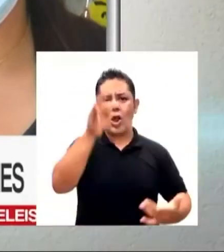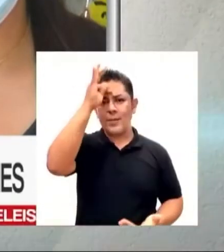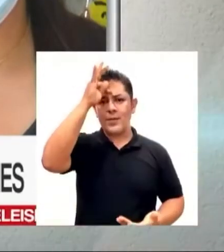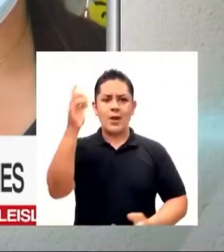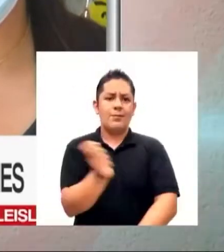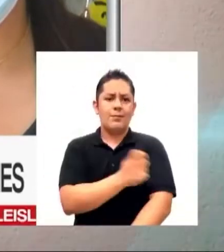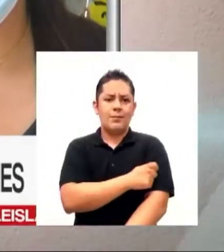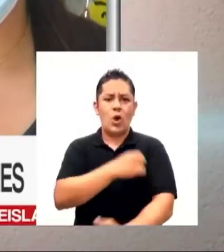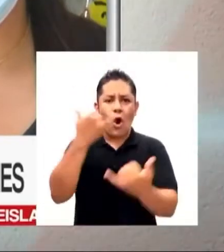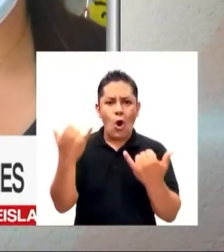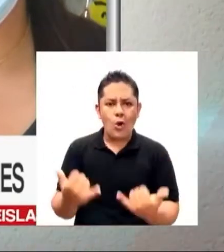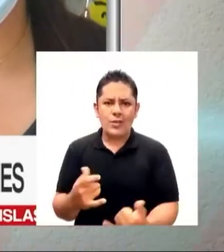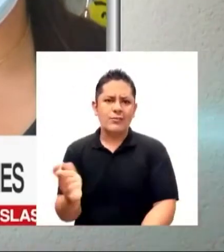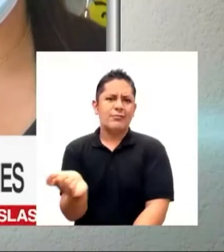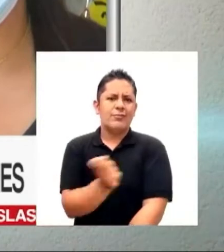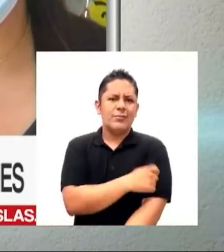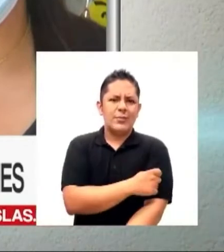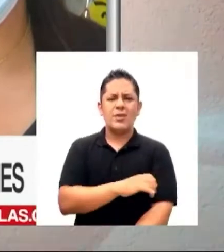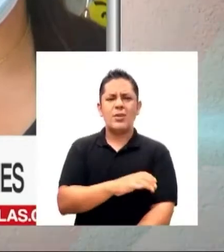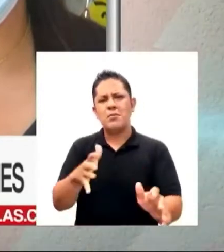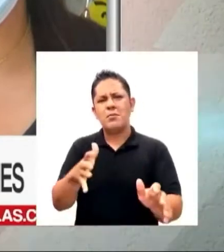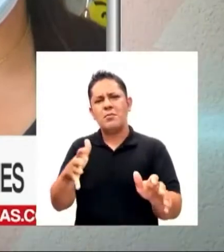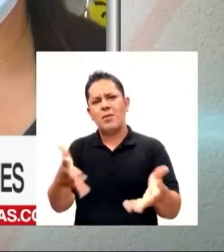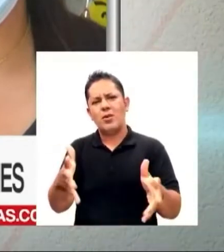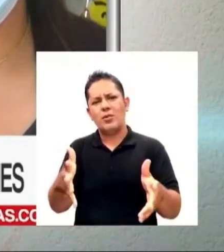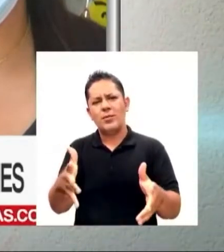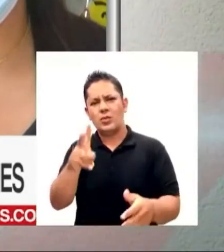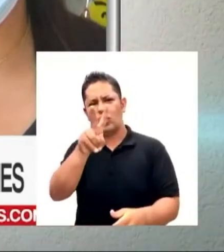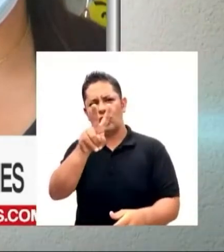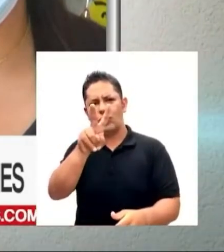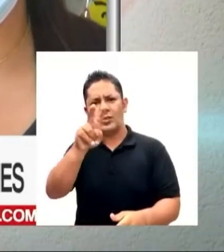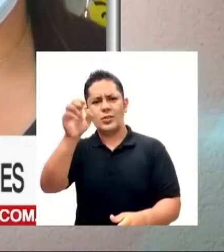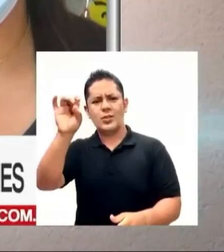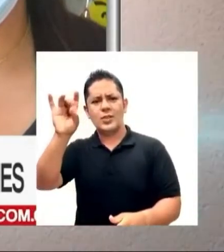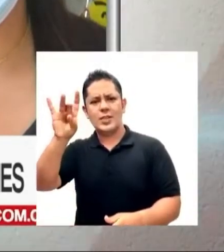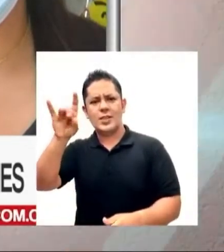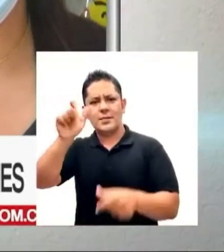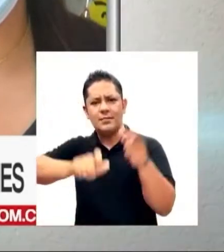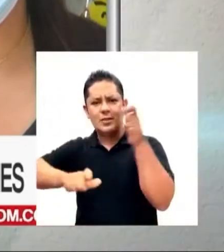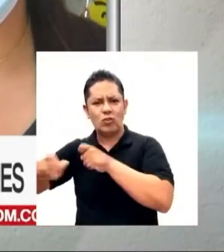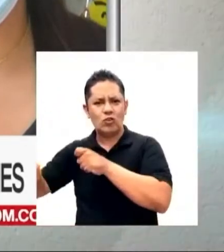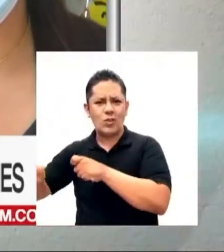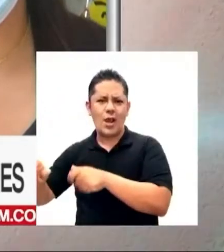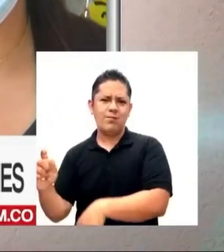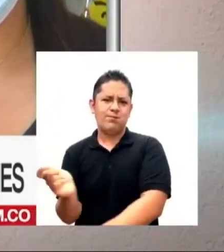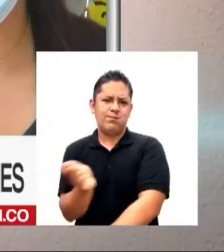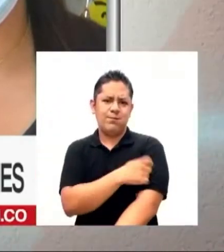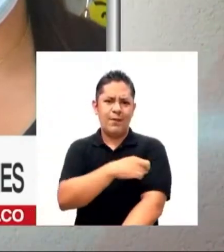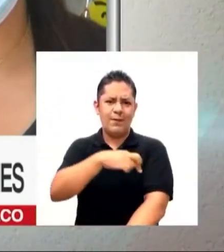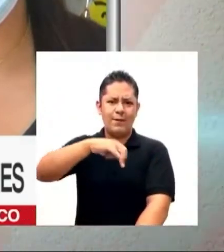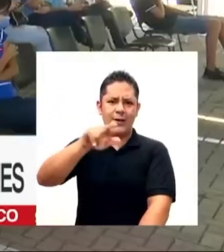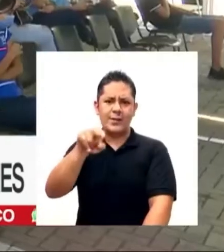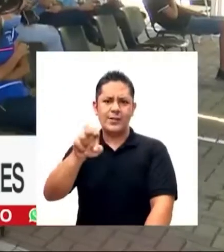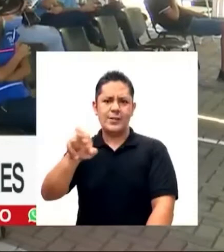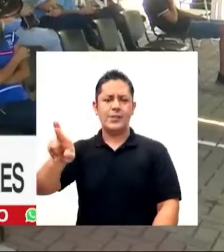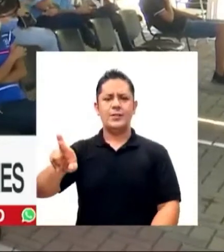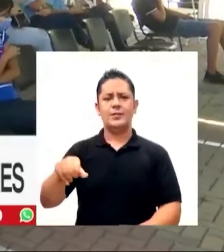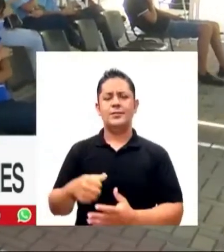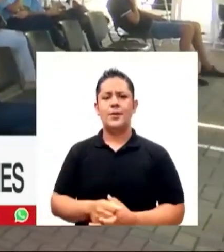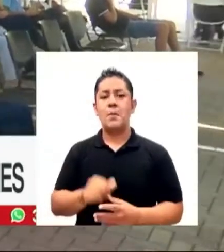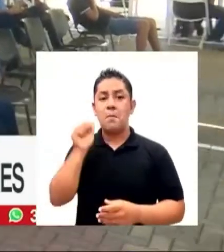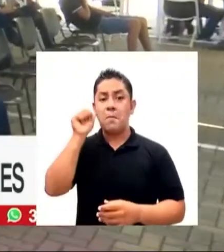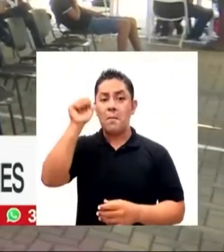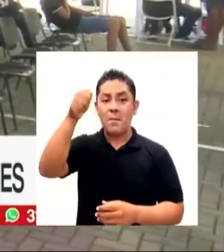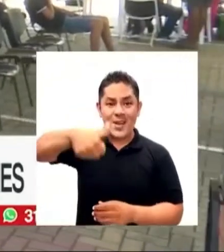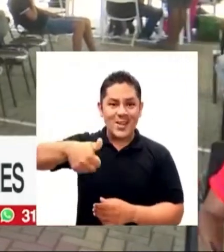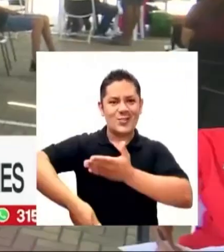hemos vacunado aproximadamente 215 personas con el biológico fighter en esta población el día de mañana